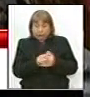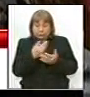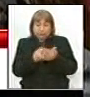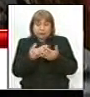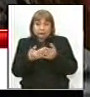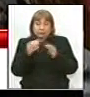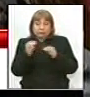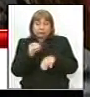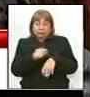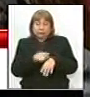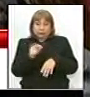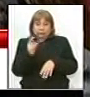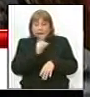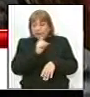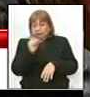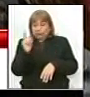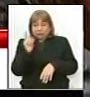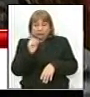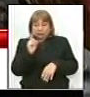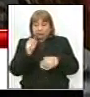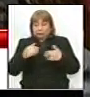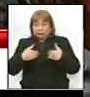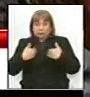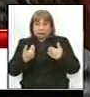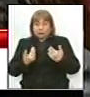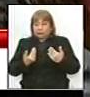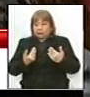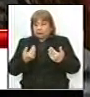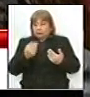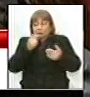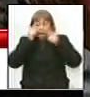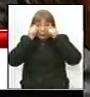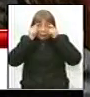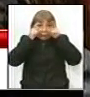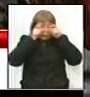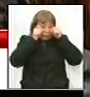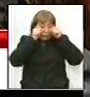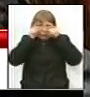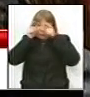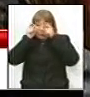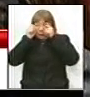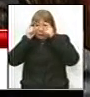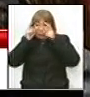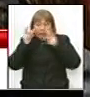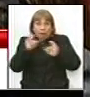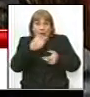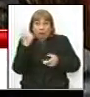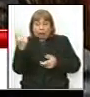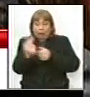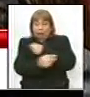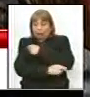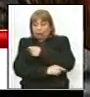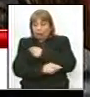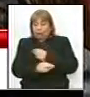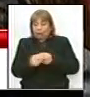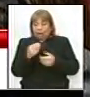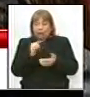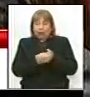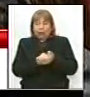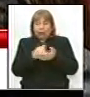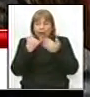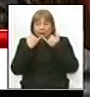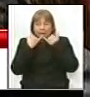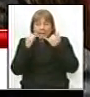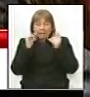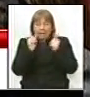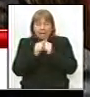determinado no se puede no hay que eso no hay que sorprender al país no se puede es un informe que viene por infracción a la